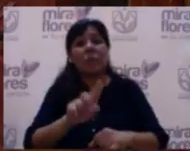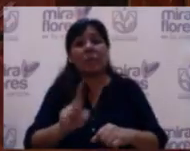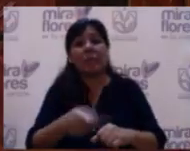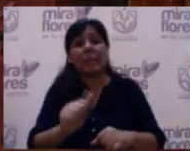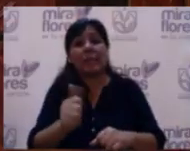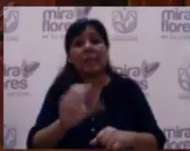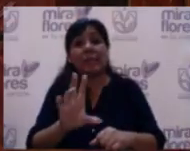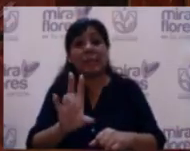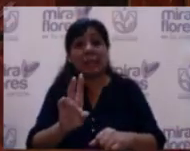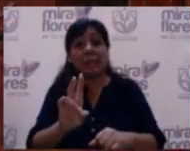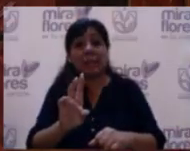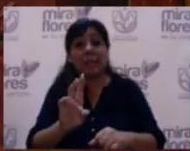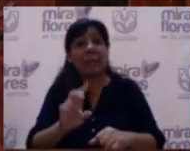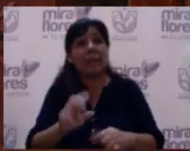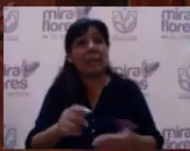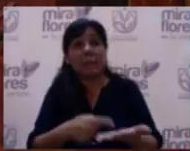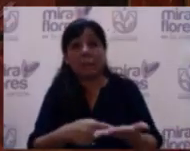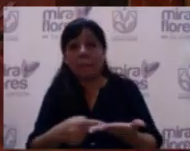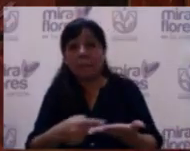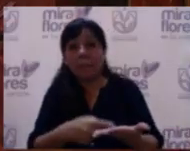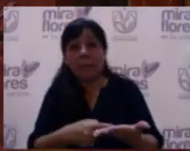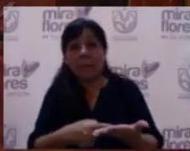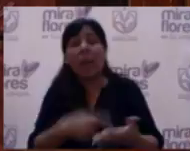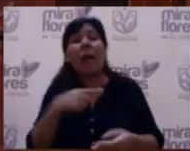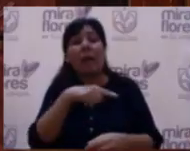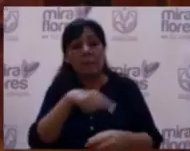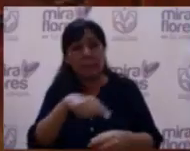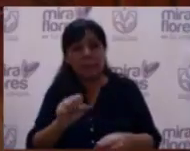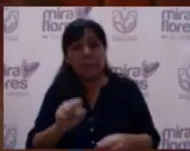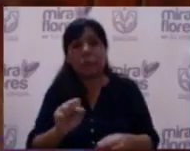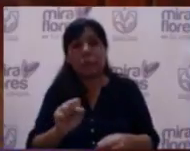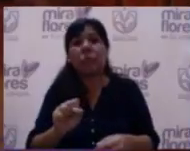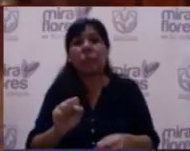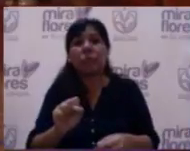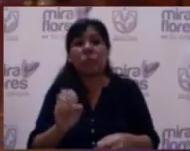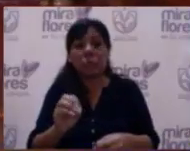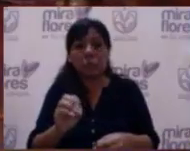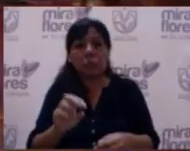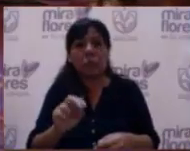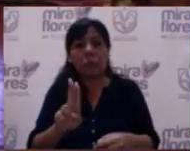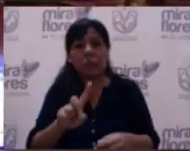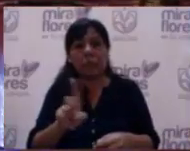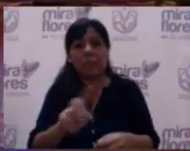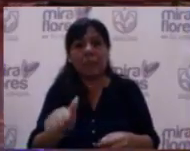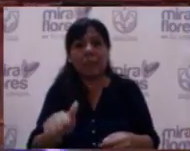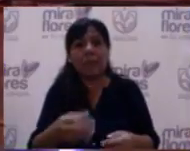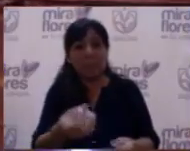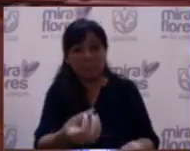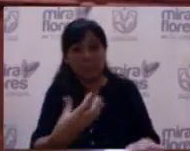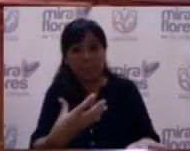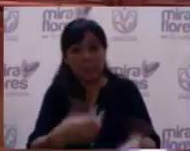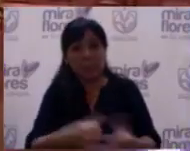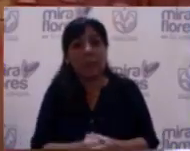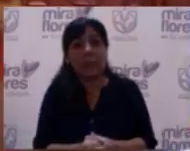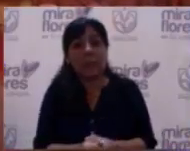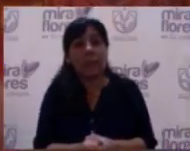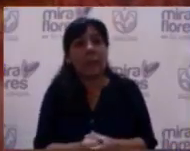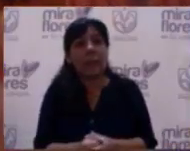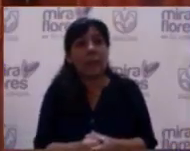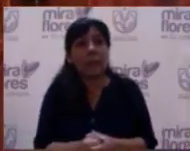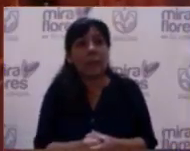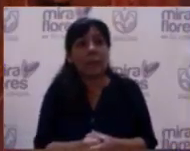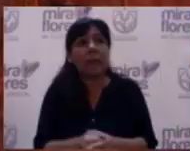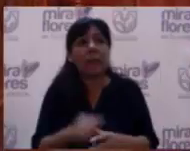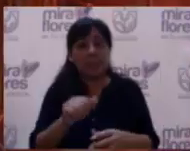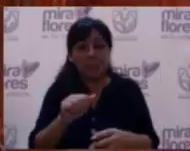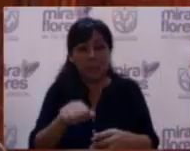2017. Al debate. Señor Sousa, tiene el uso de la palabra. Gracias. Yo era que quería simplemente sugerirle